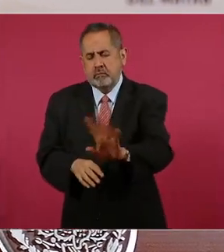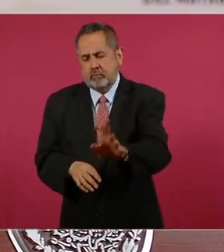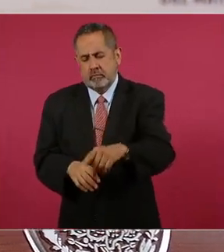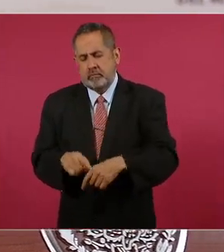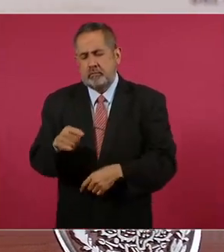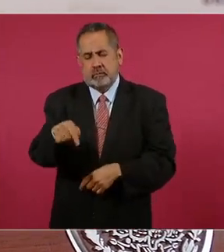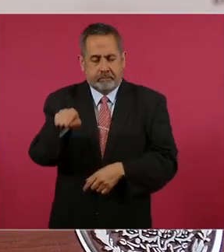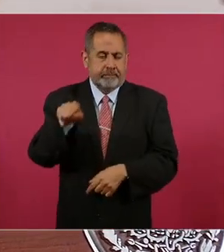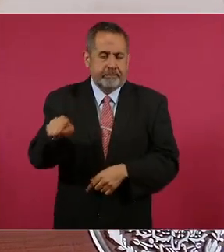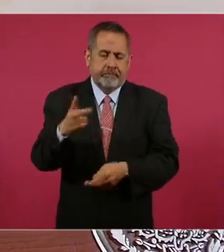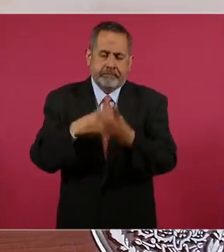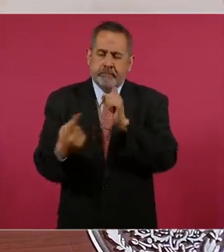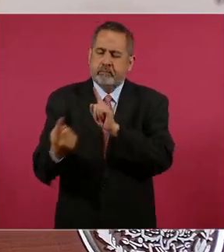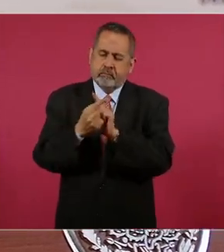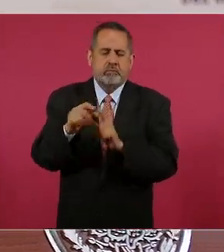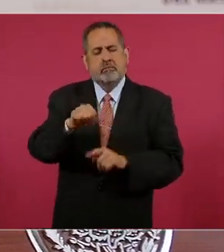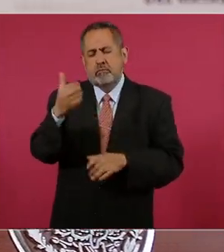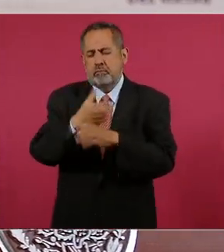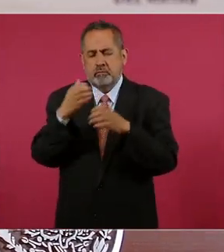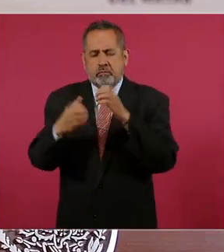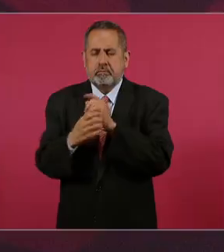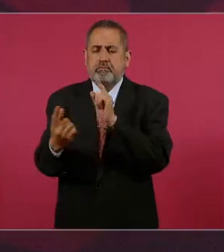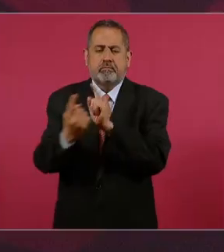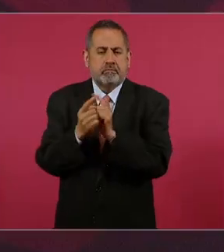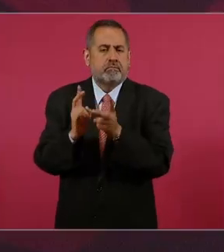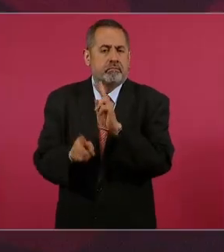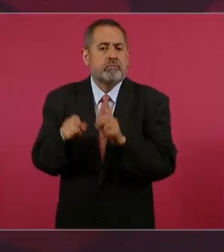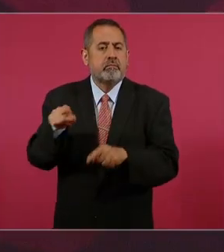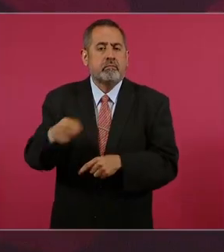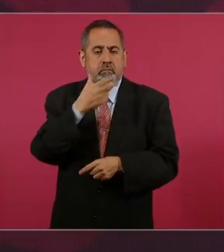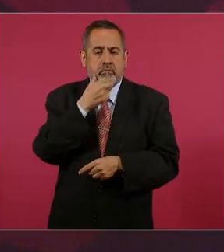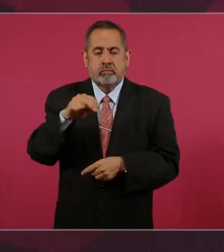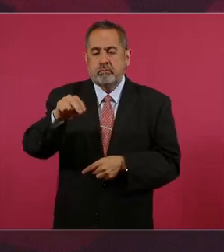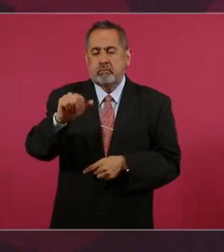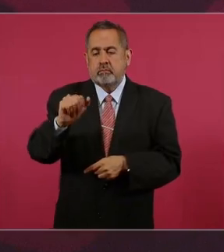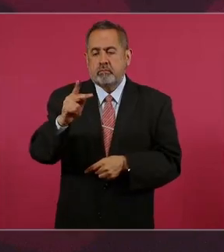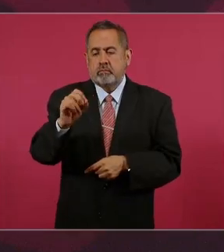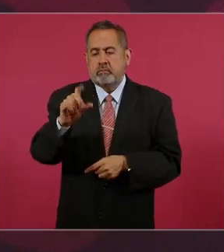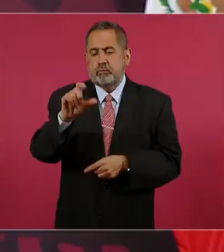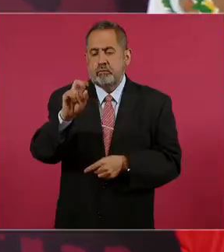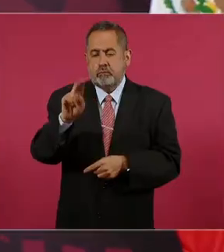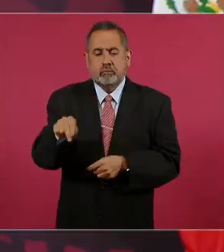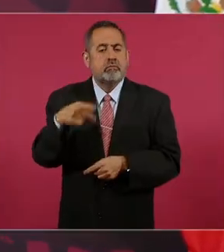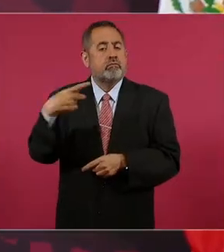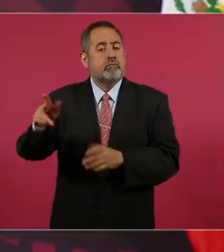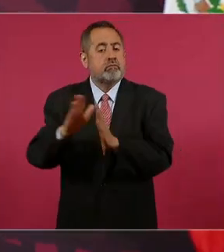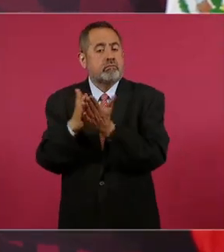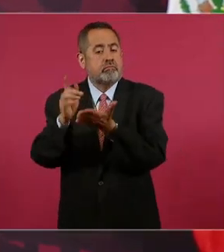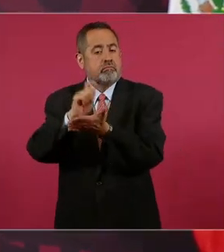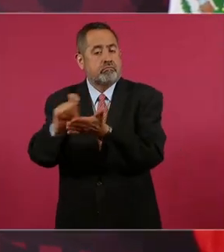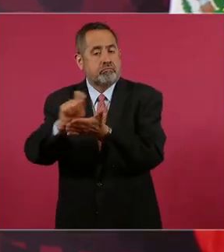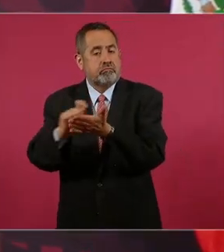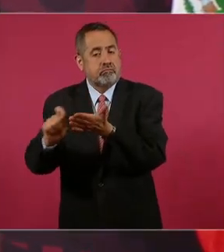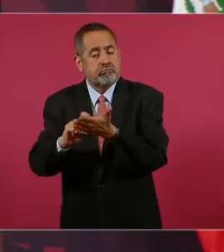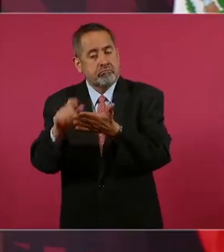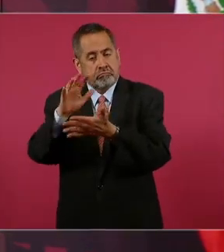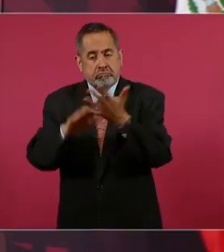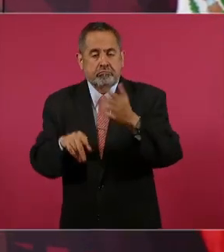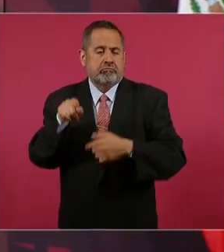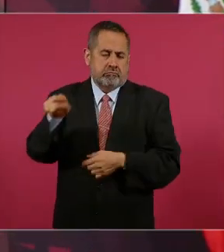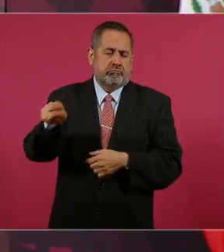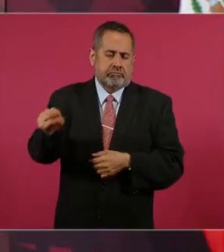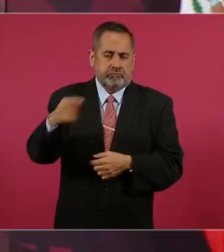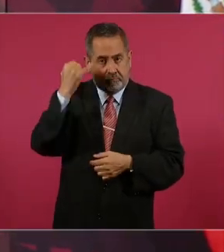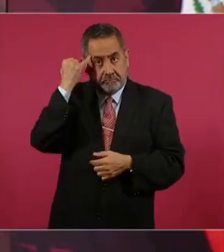a platicar conmigo a traerme un libro que escribió siempre